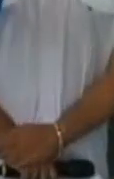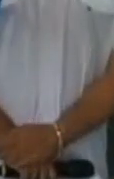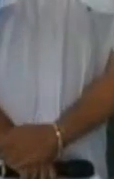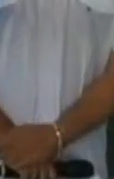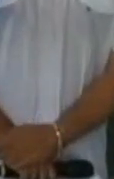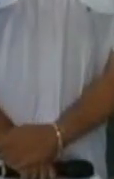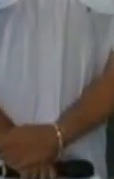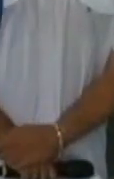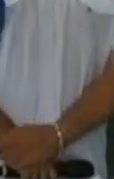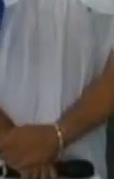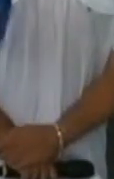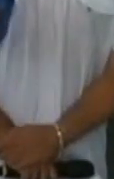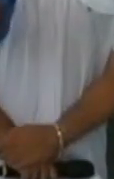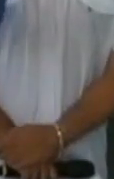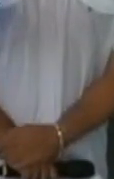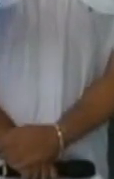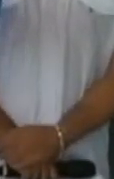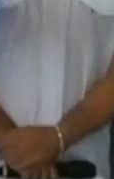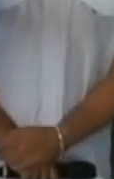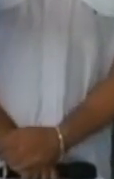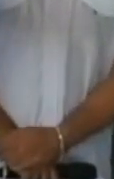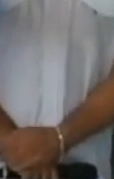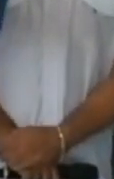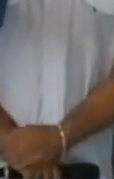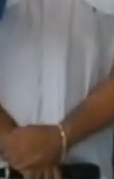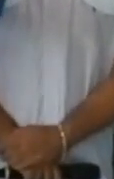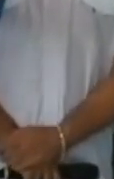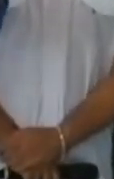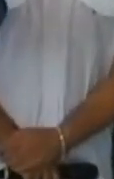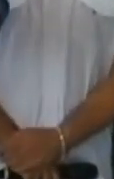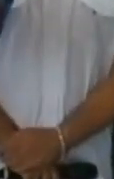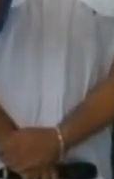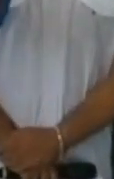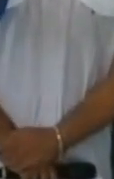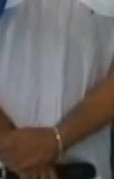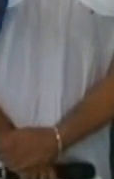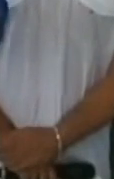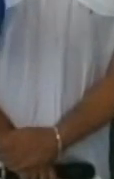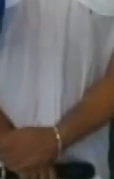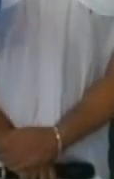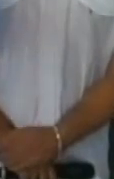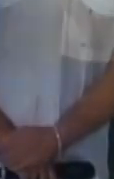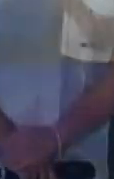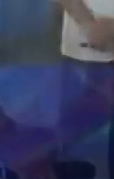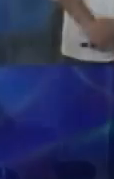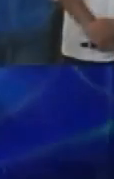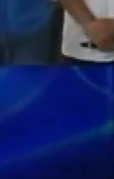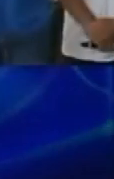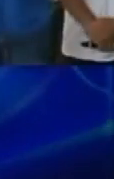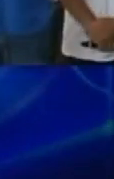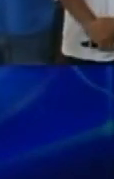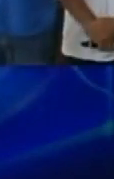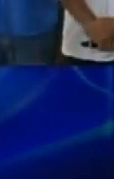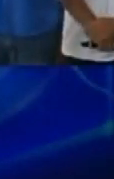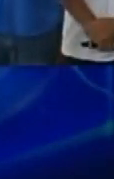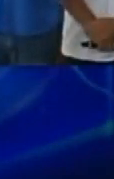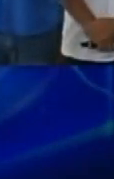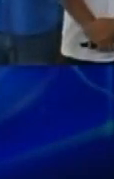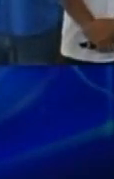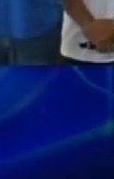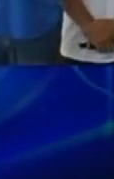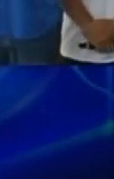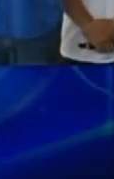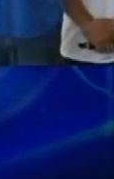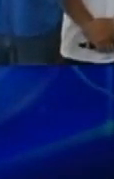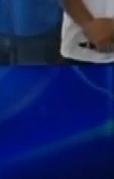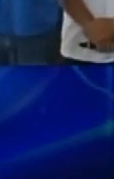crecido 37%. Es la muestra de la confianza a las políticas nacionales, a las políticas de la revolución bolivariana. Así que